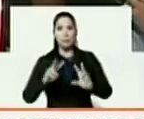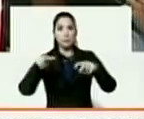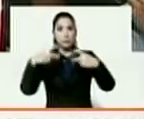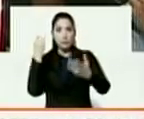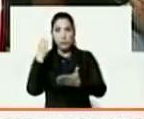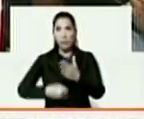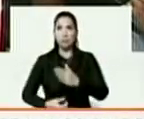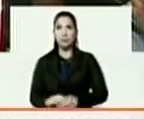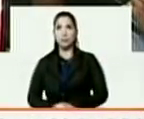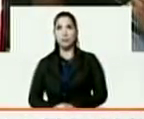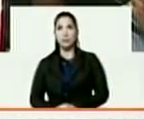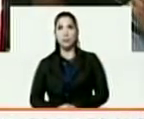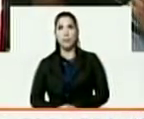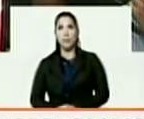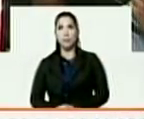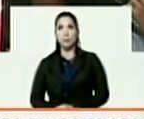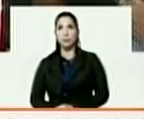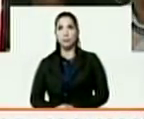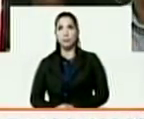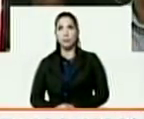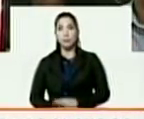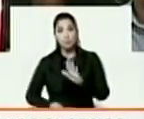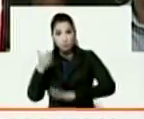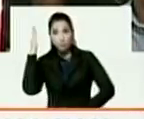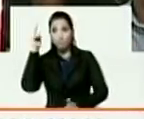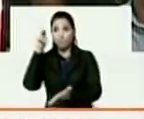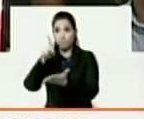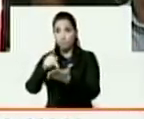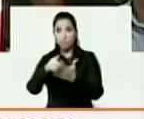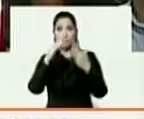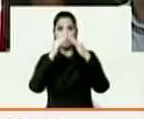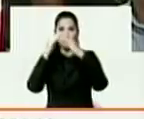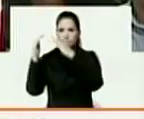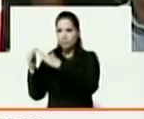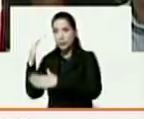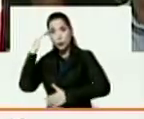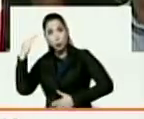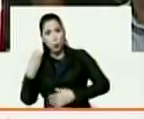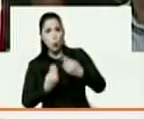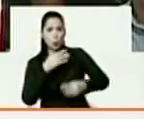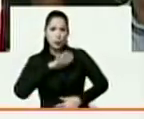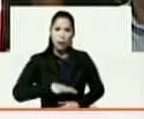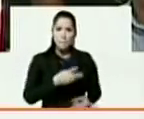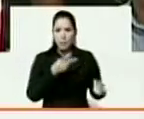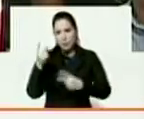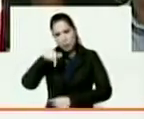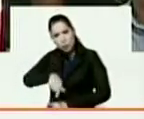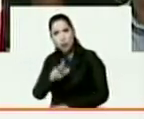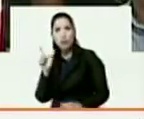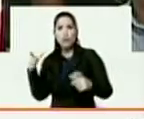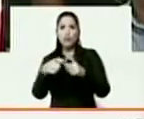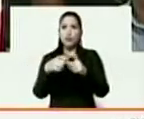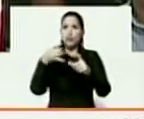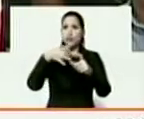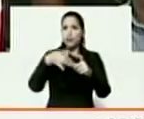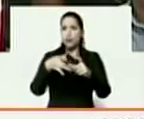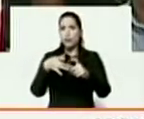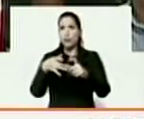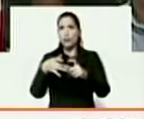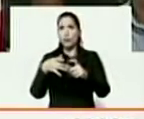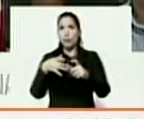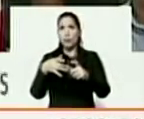inscritos y van a su casa hola cómo está bienvenido al partido vamos a buscar a otros